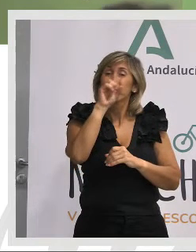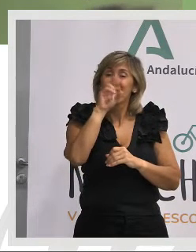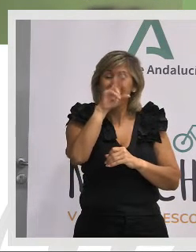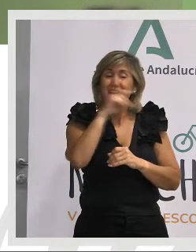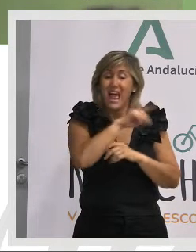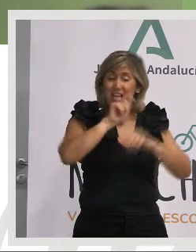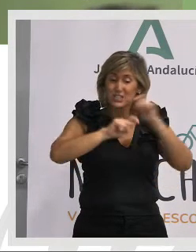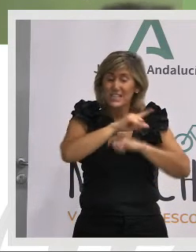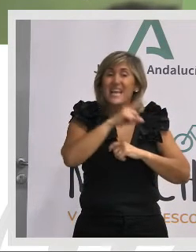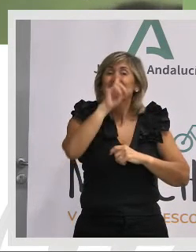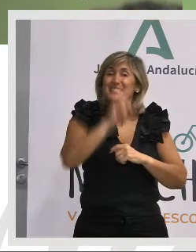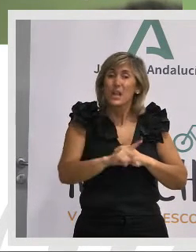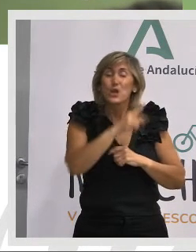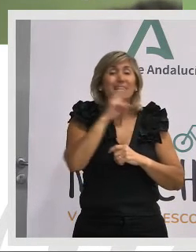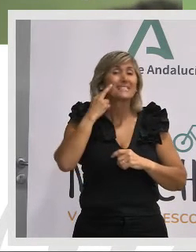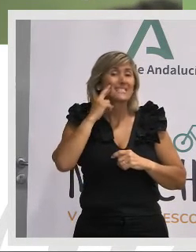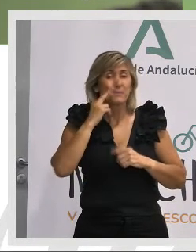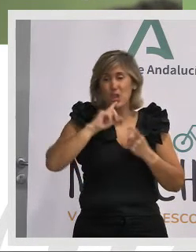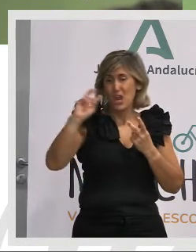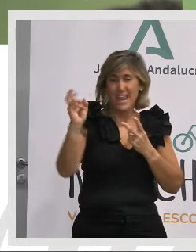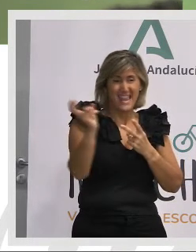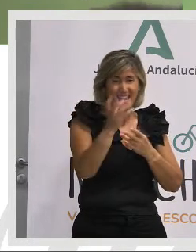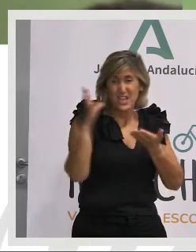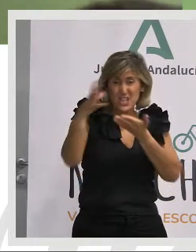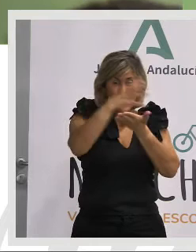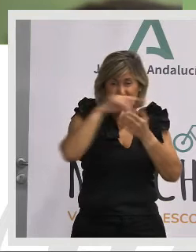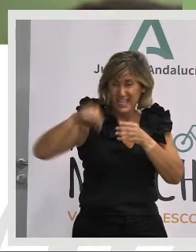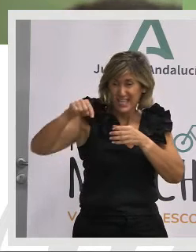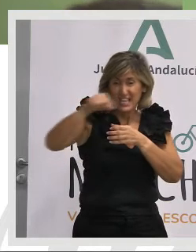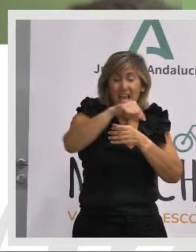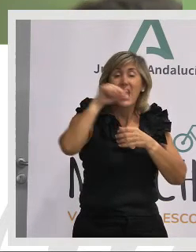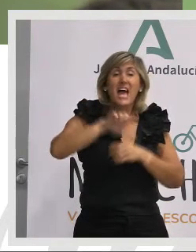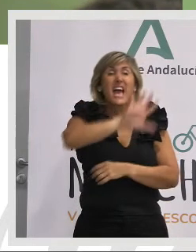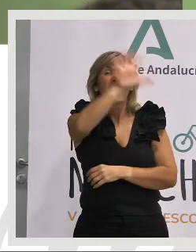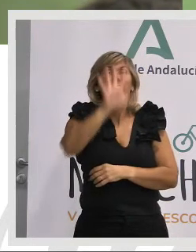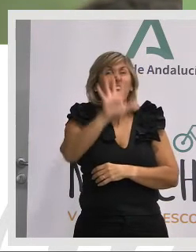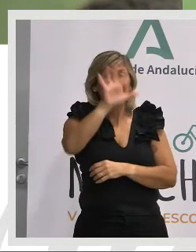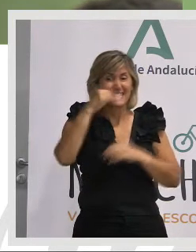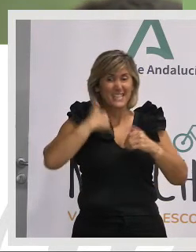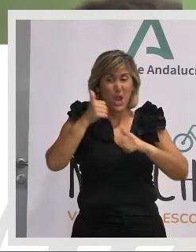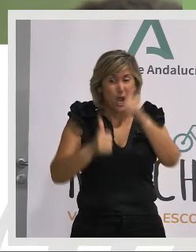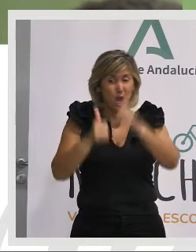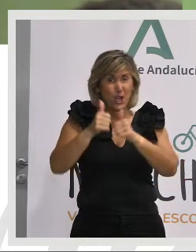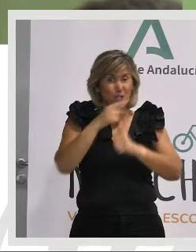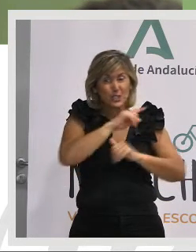Afana, Sanlúcar, Chipiona, Rota y Trebujena, está hoy aquí en la quinta edición del concurso Ponte en Marcha.